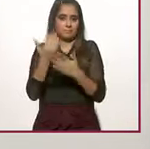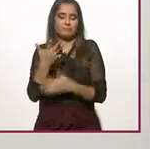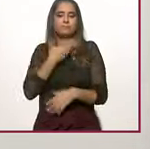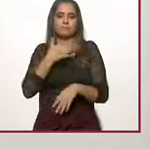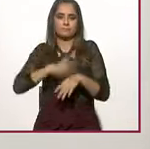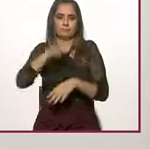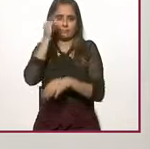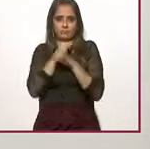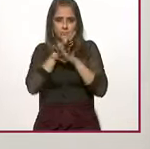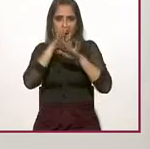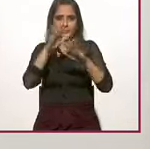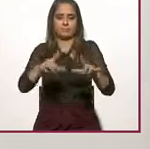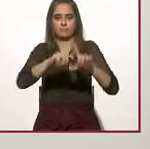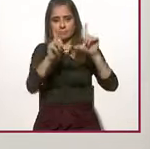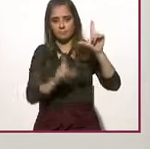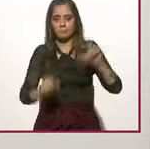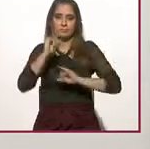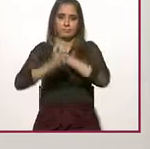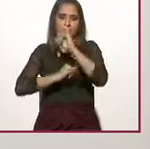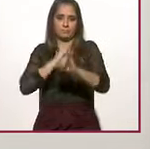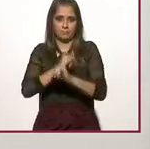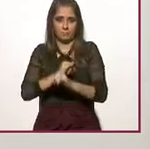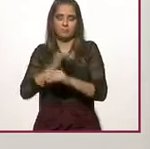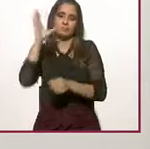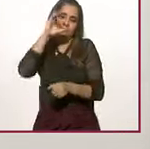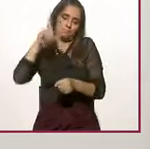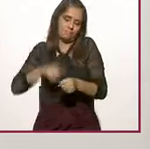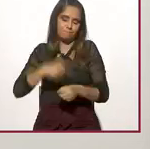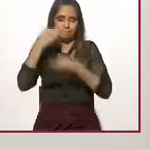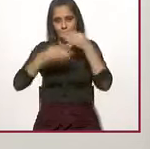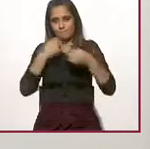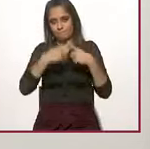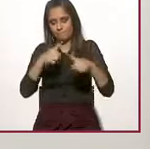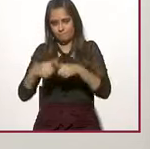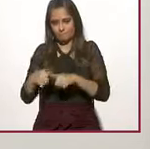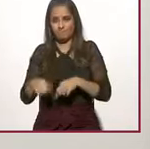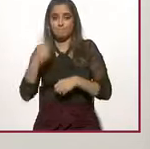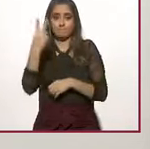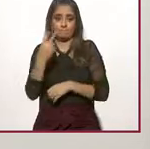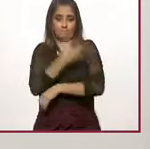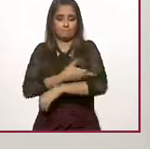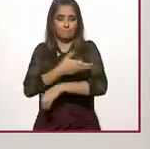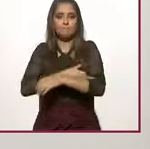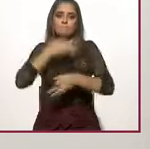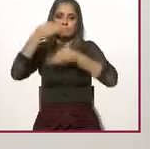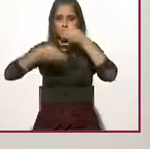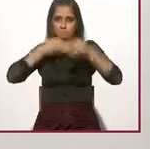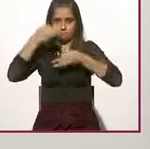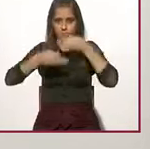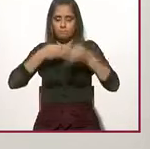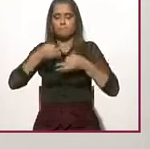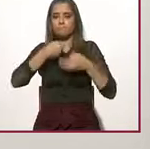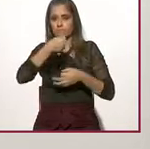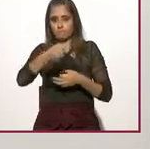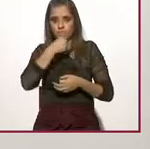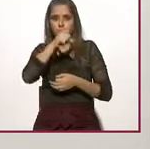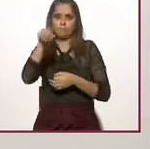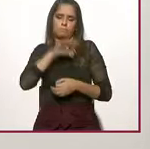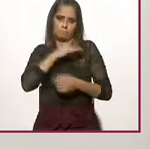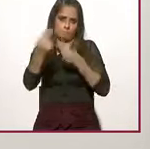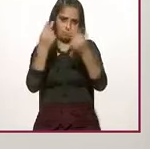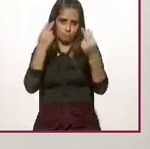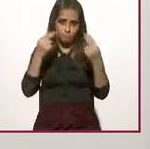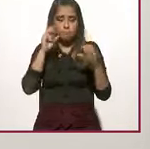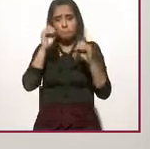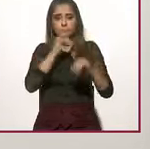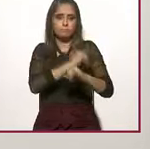le tendremos más información del acontecer nacional, internacional y, por supuesto, de la cultura. A las 2 de la tarde no se pierda el noticiario Meridiano. También puede